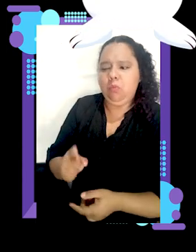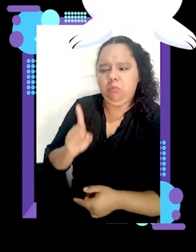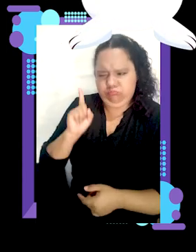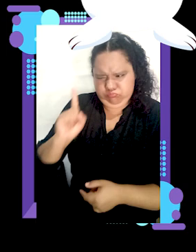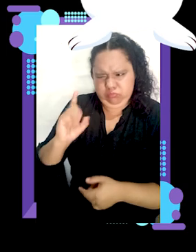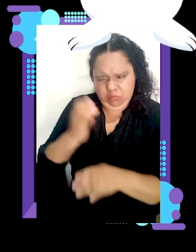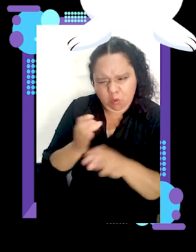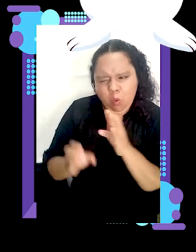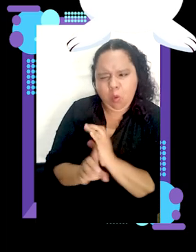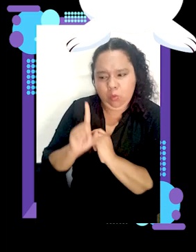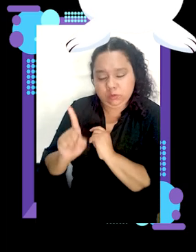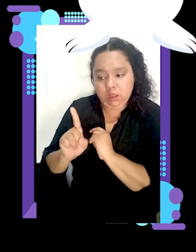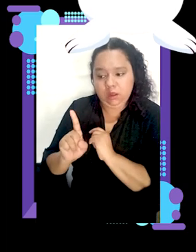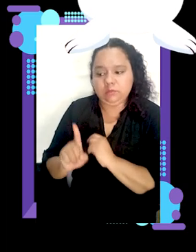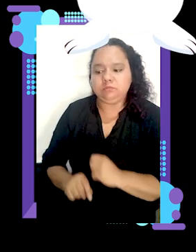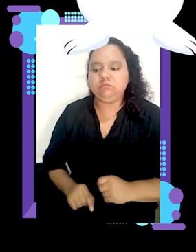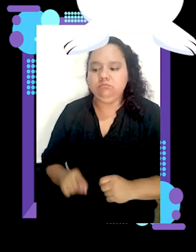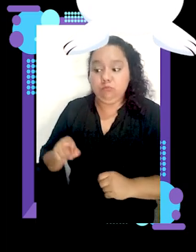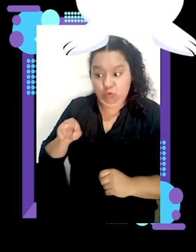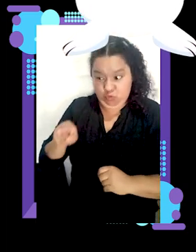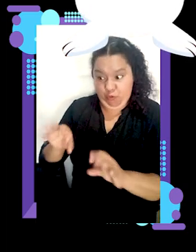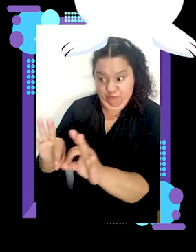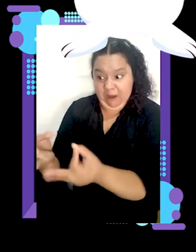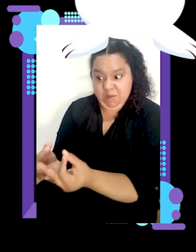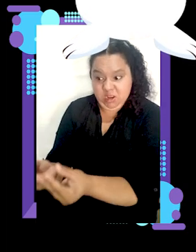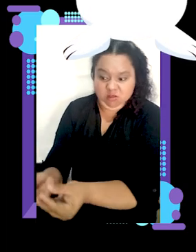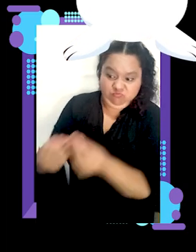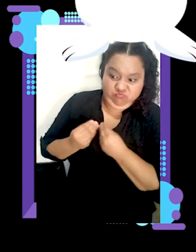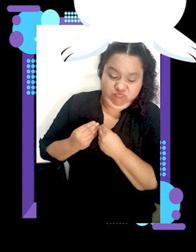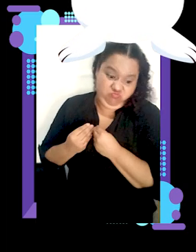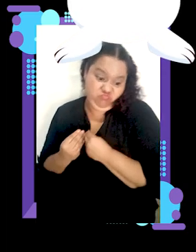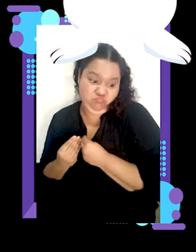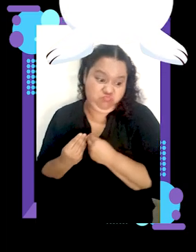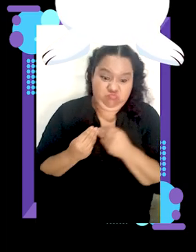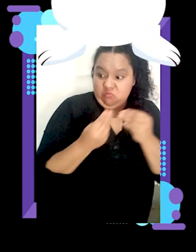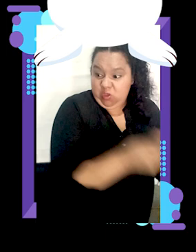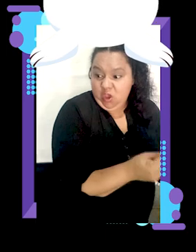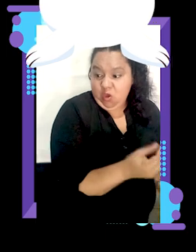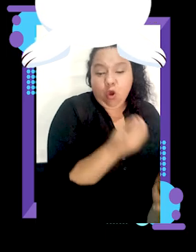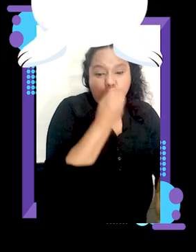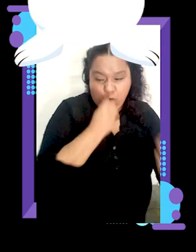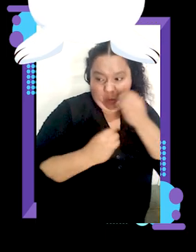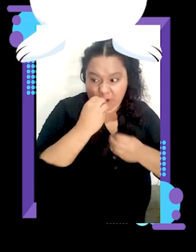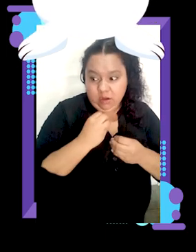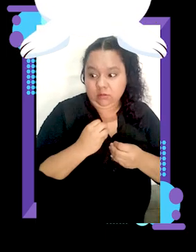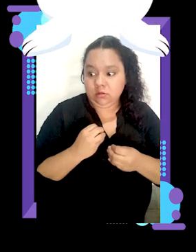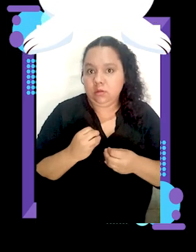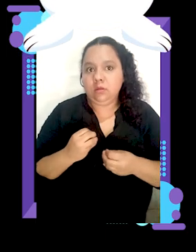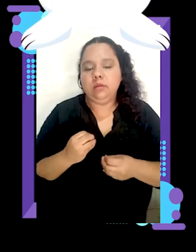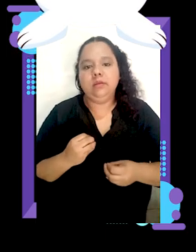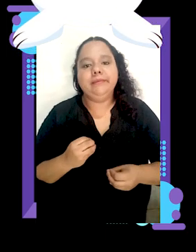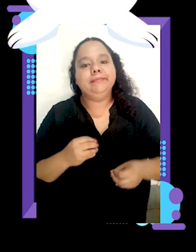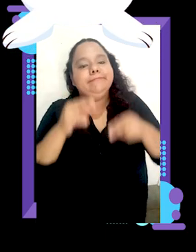una condición, que el tío conejo le diera a los primos para que los tigres se los comieran. Y